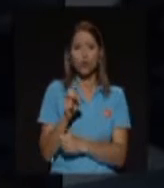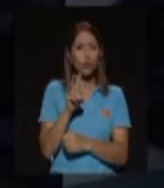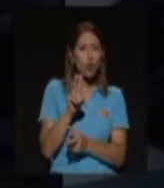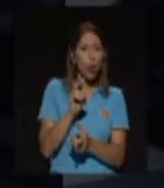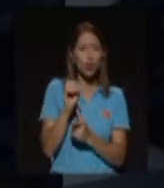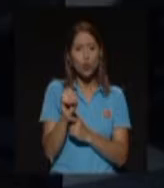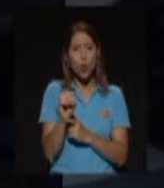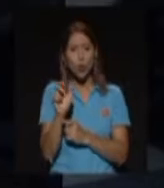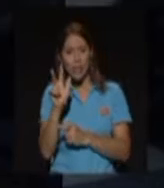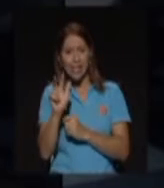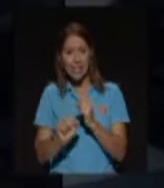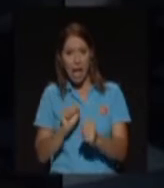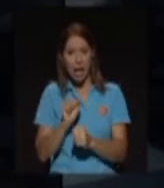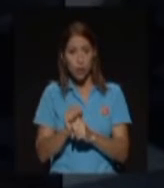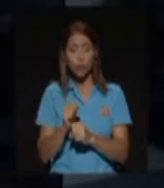medio